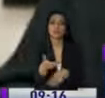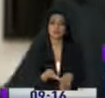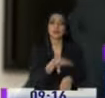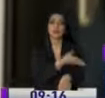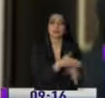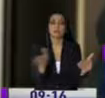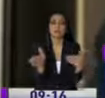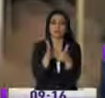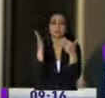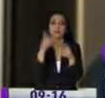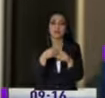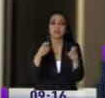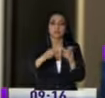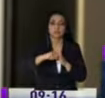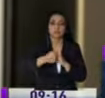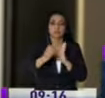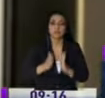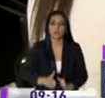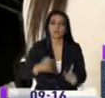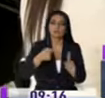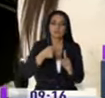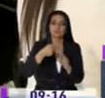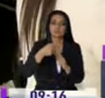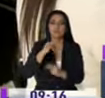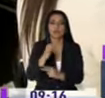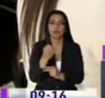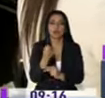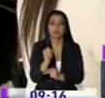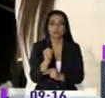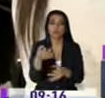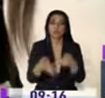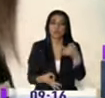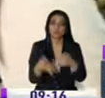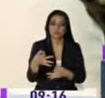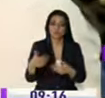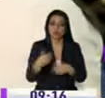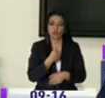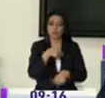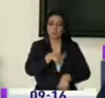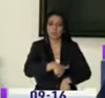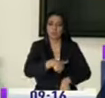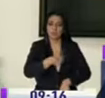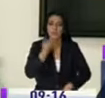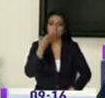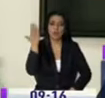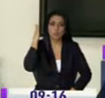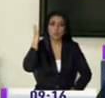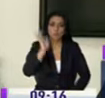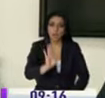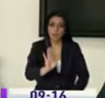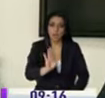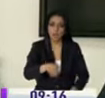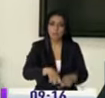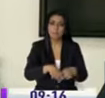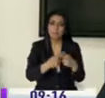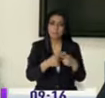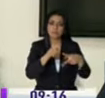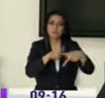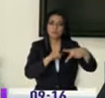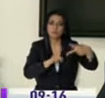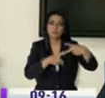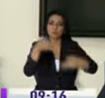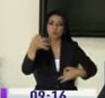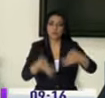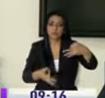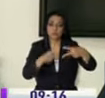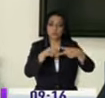del ex contralor Carlos Polit, quien los enjuició por supuestas calumnias. Él nos inició dos querellas y a las